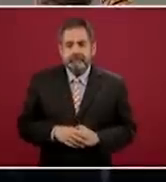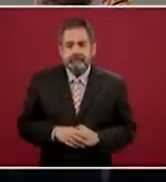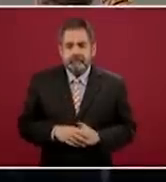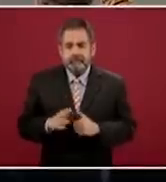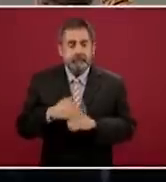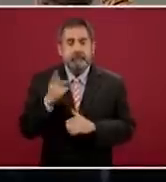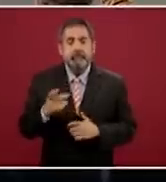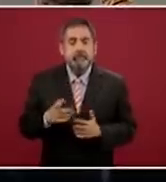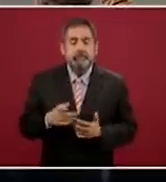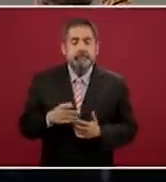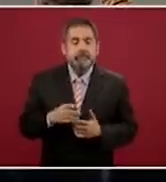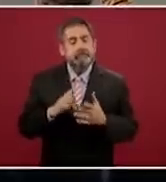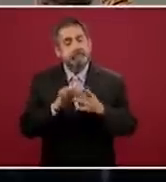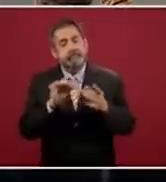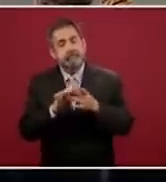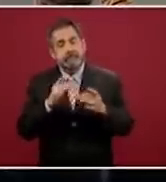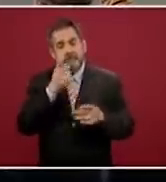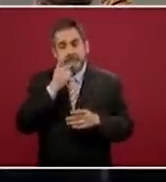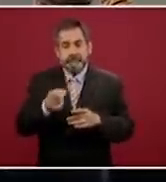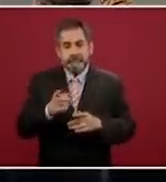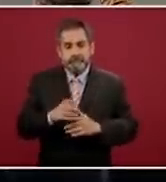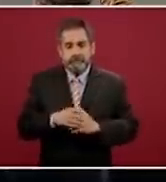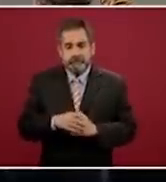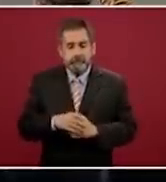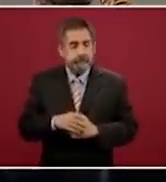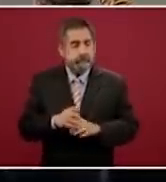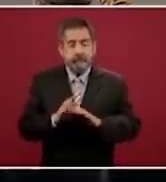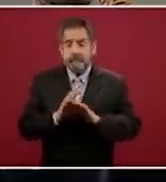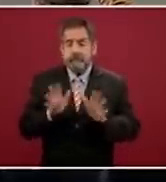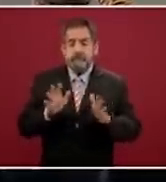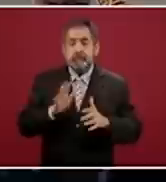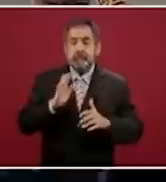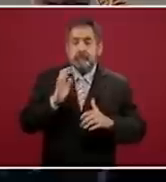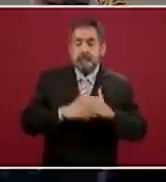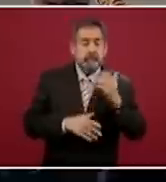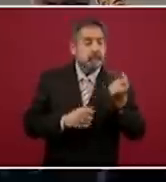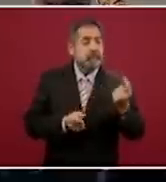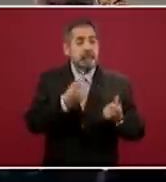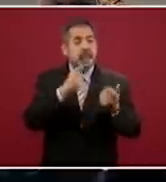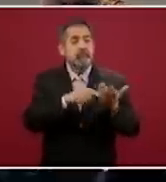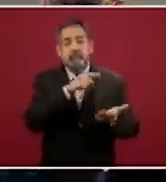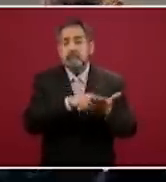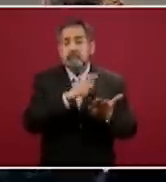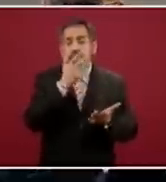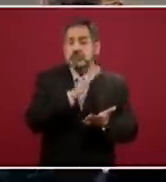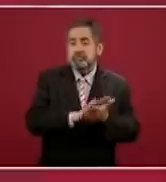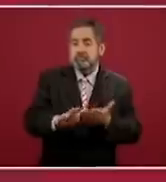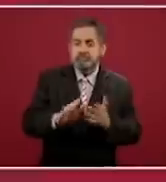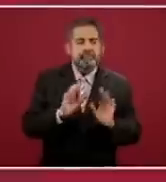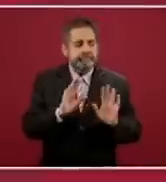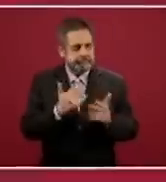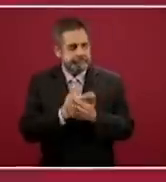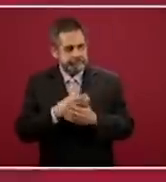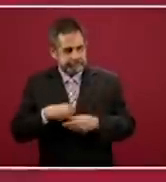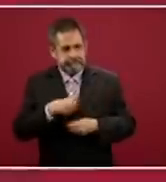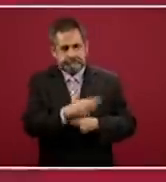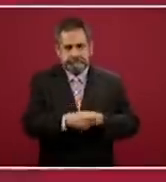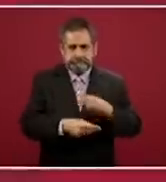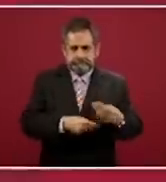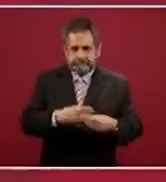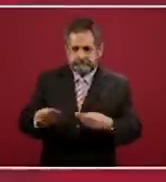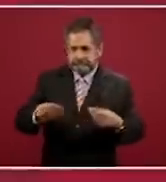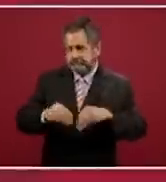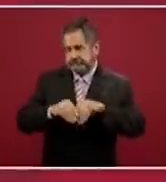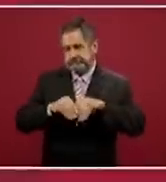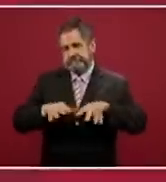porque nos están hablando de que ya no hay en algunos lugares, ya va a llegar, van